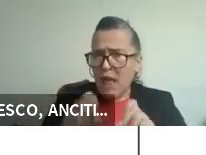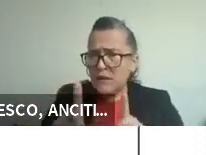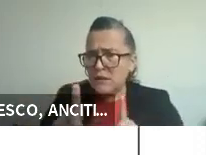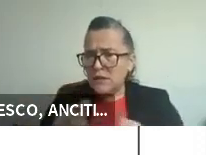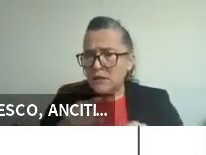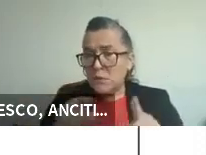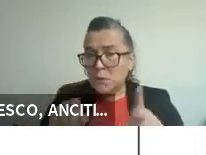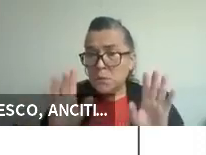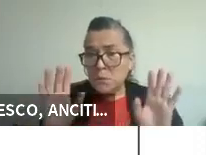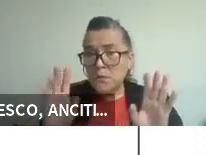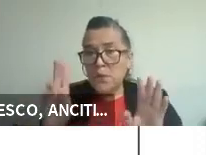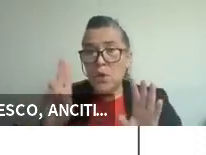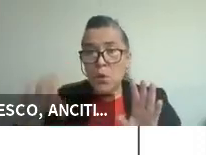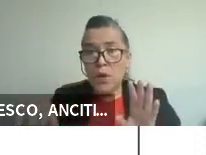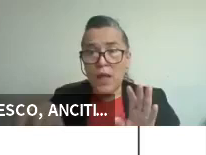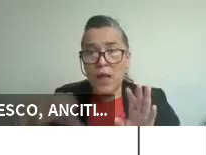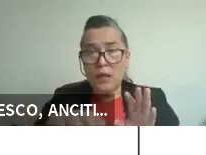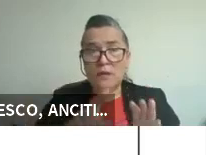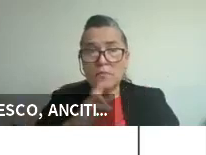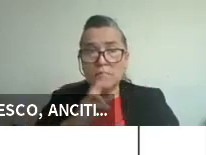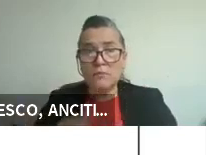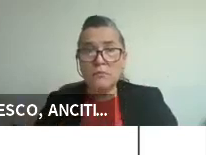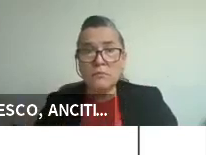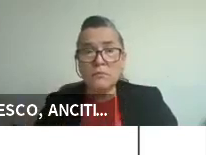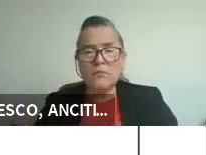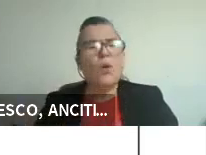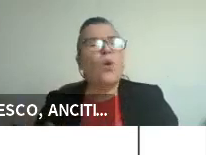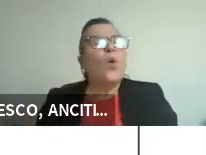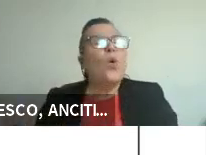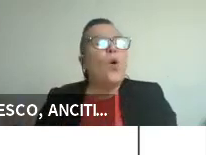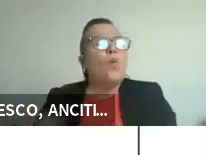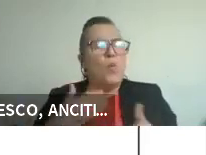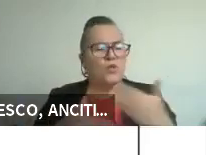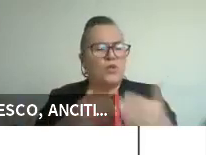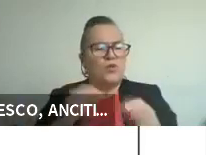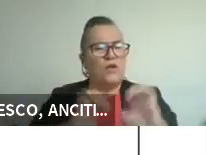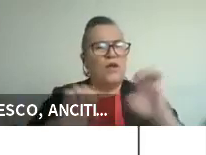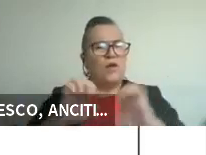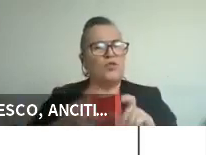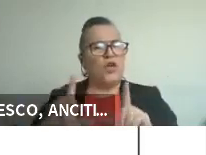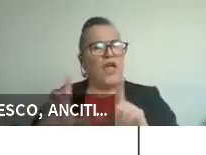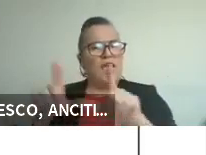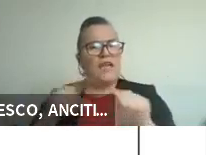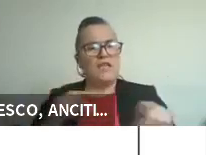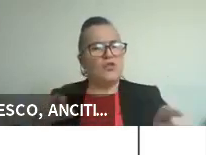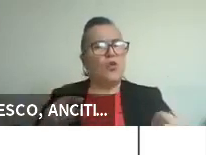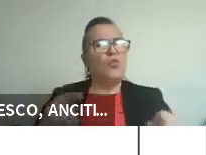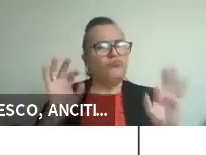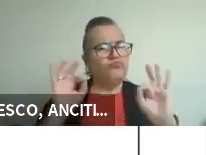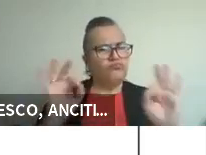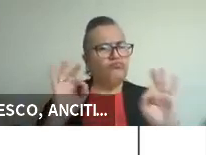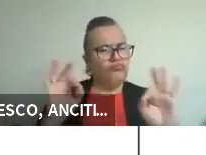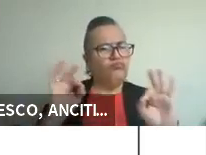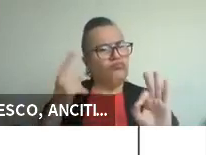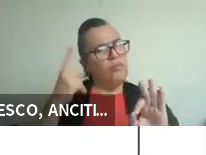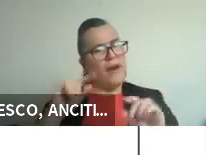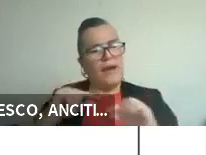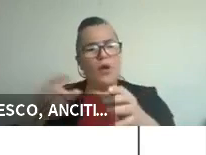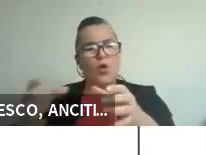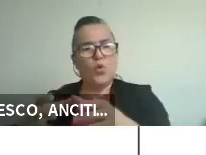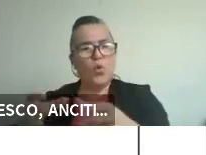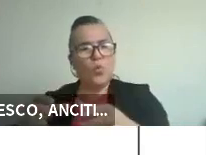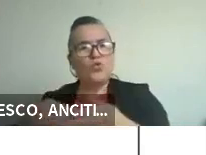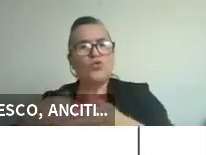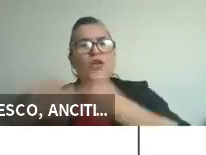unidades académicas perdón cómo lograr que los procesos de evaluación y acreditación sirvan para que los colectivos académicos